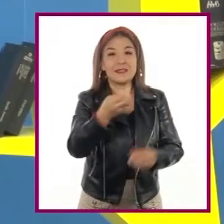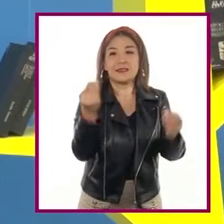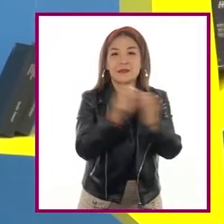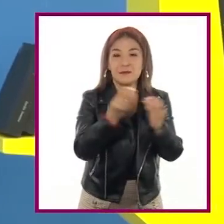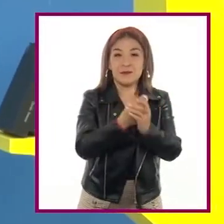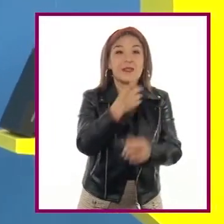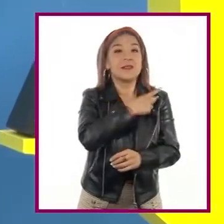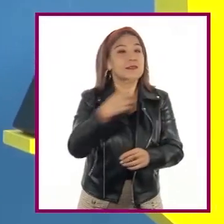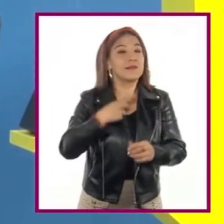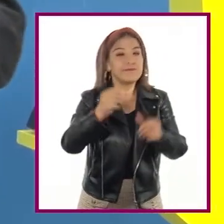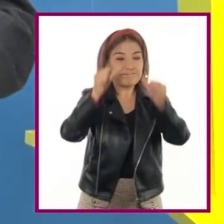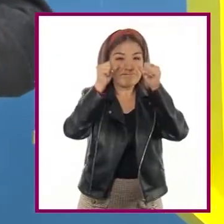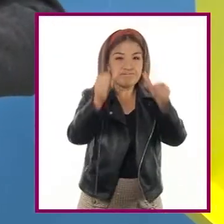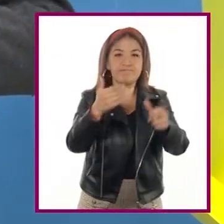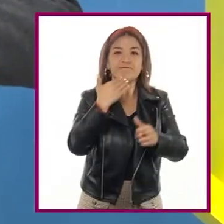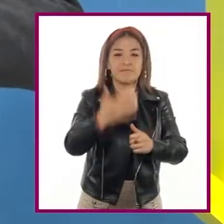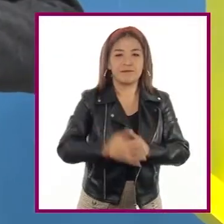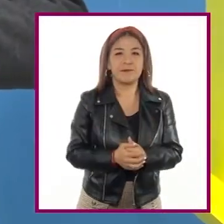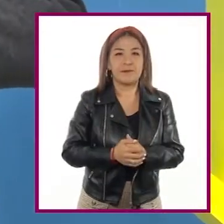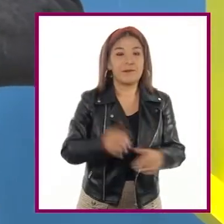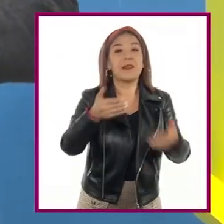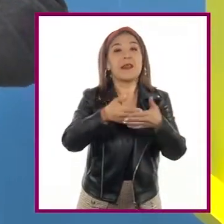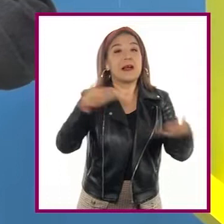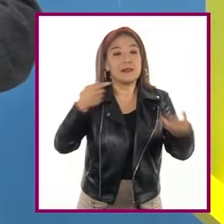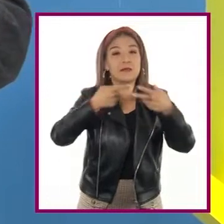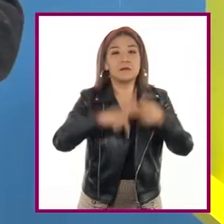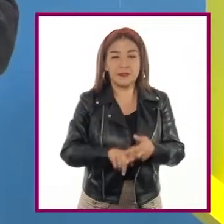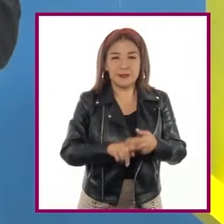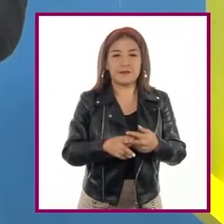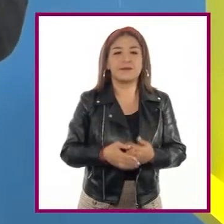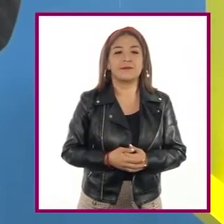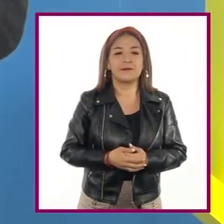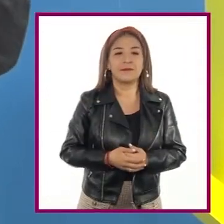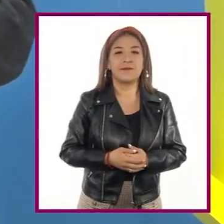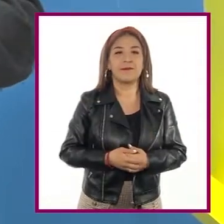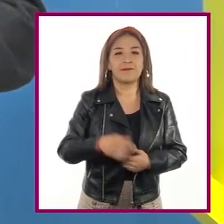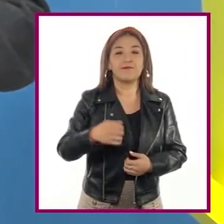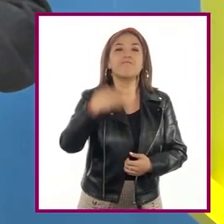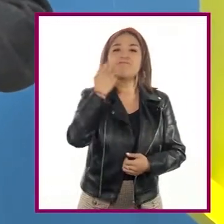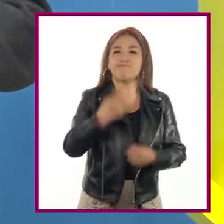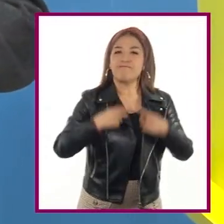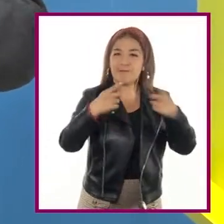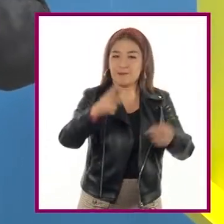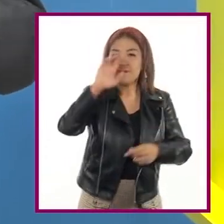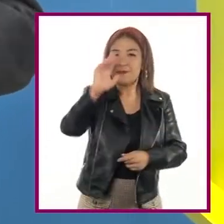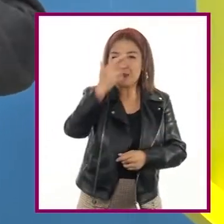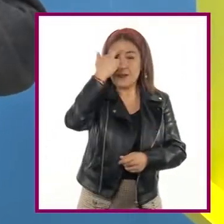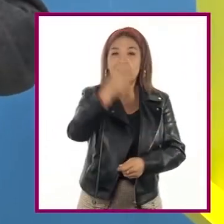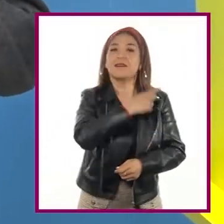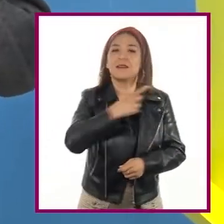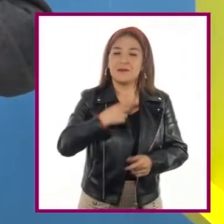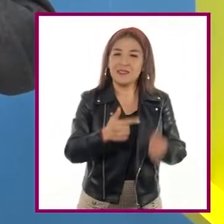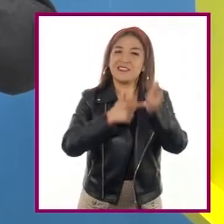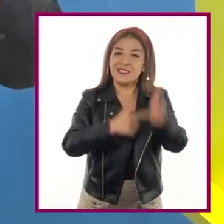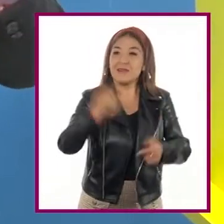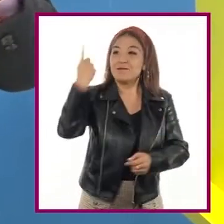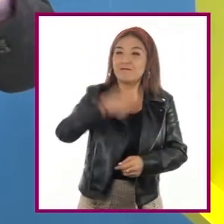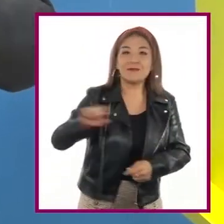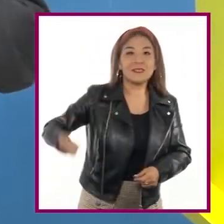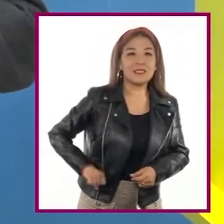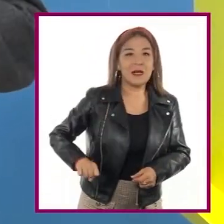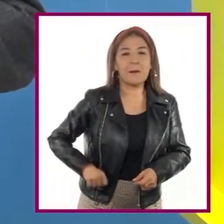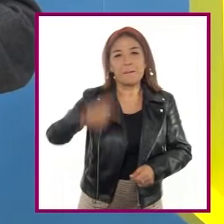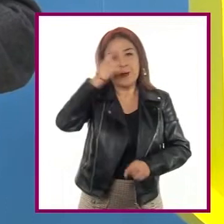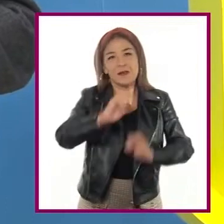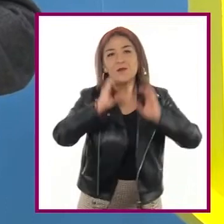presten mucha atención. Antes de comenzar, quiero recordarles que es importante continuar atendiendo las medidas de salud para